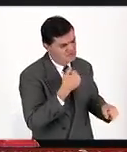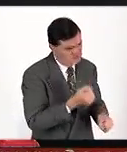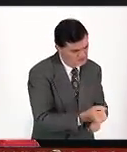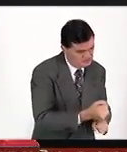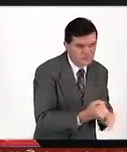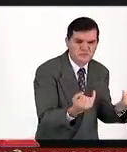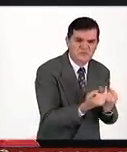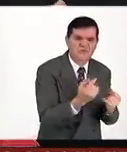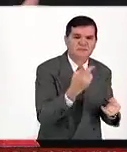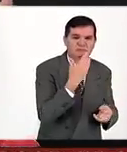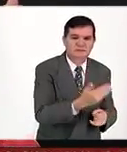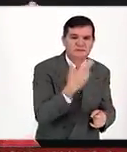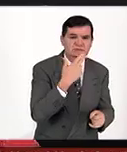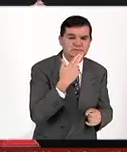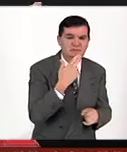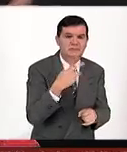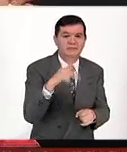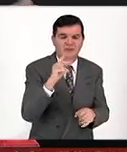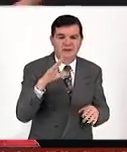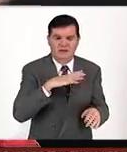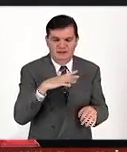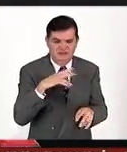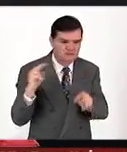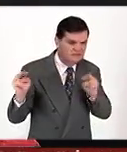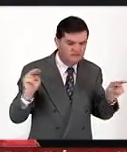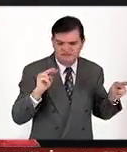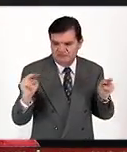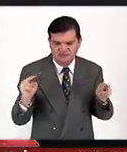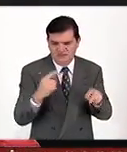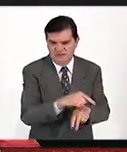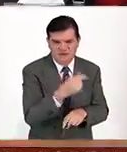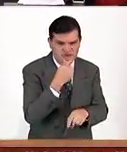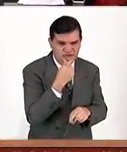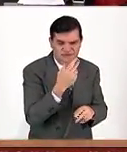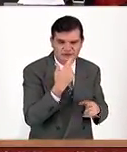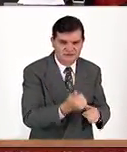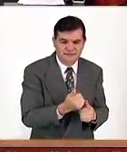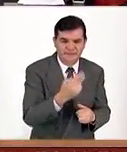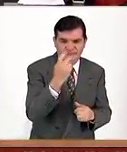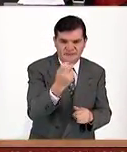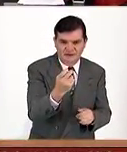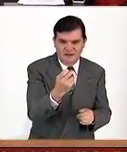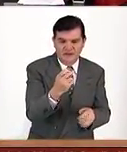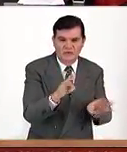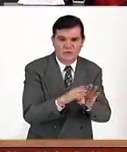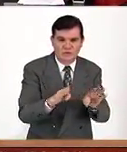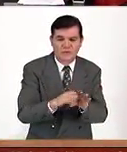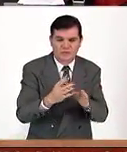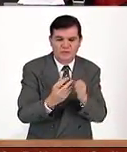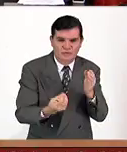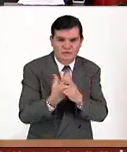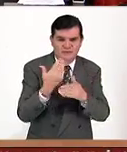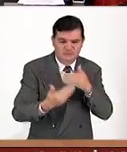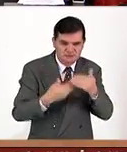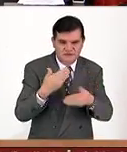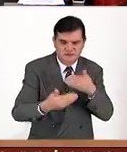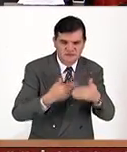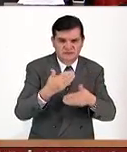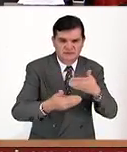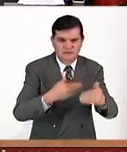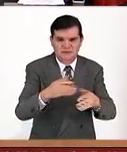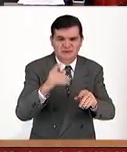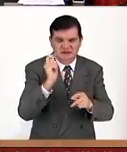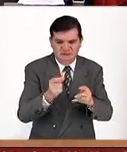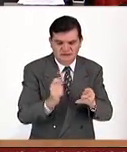funcionó. Y sin embargo puedes ver que con el niño no está funcionando. Entonces, ¿cómo actualizarnos?